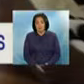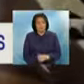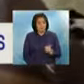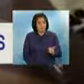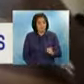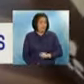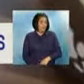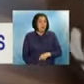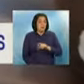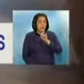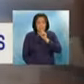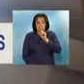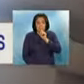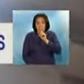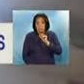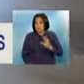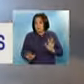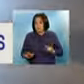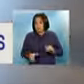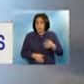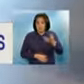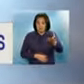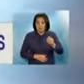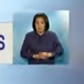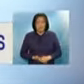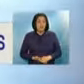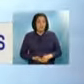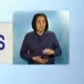Piolín y Pimpollo la pasan grande.